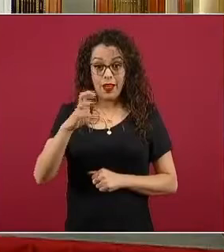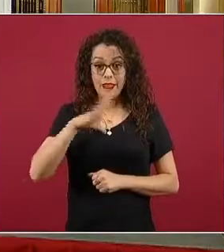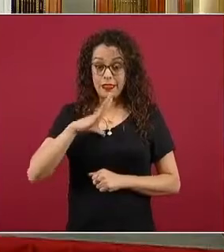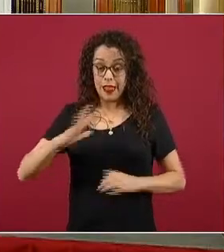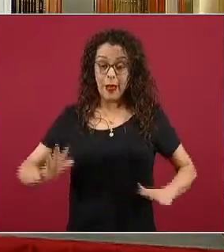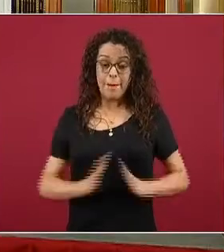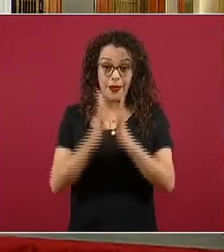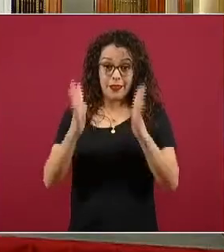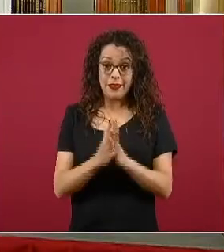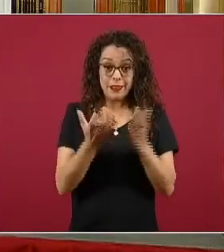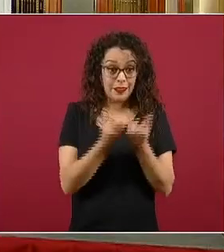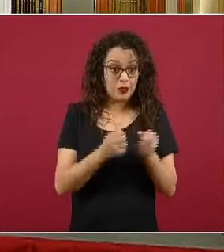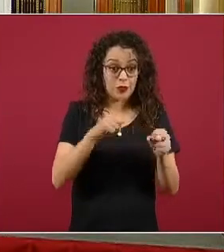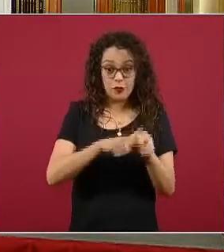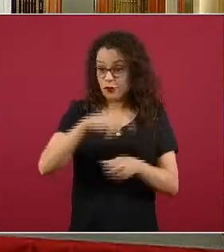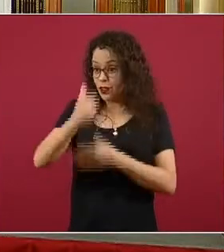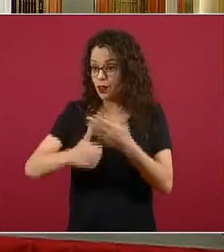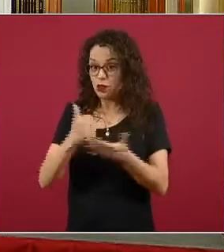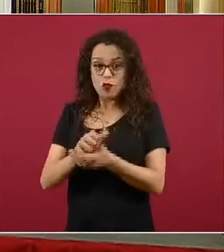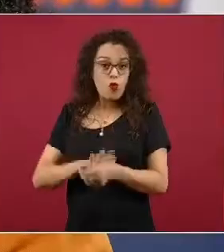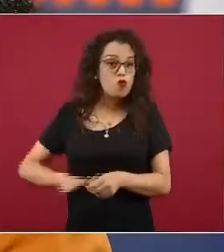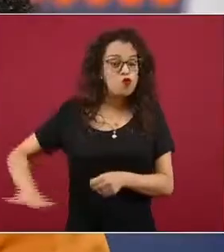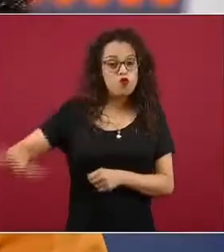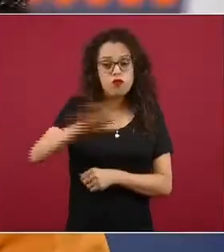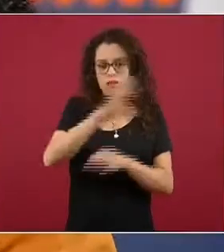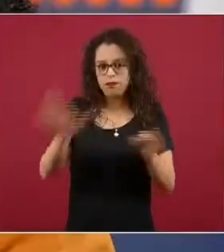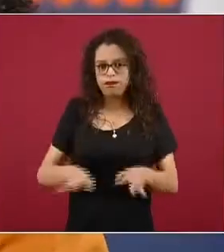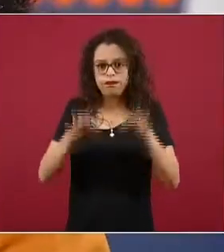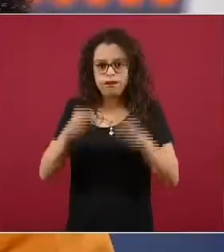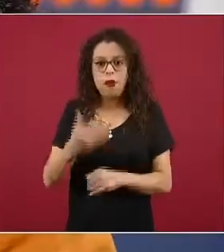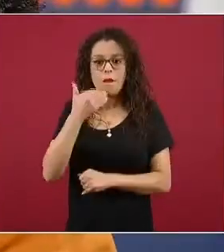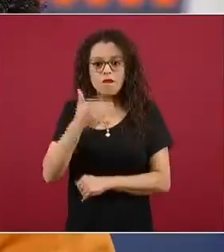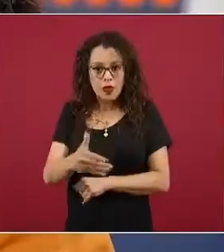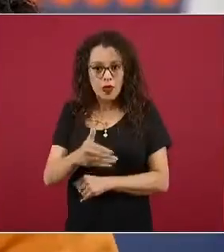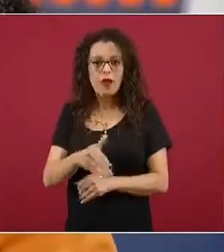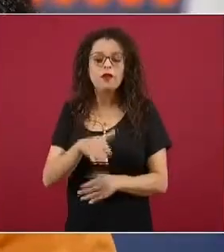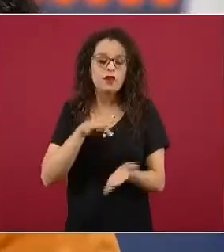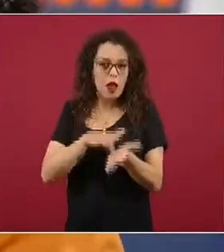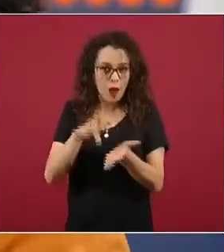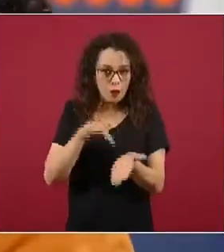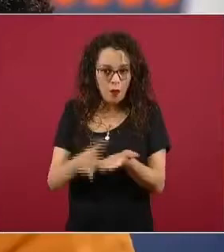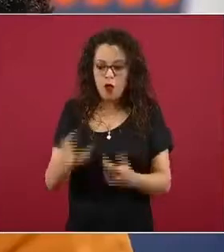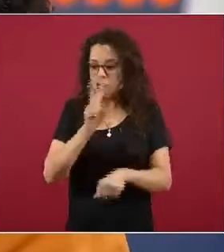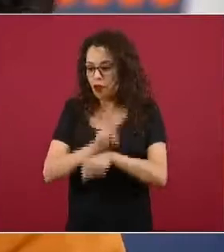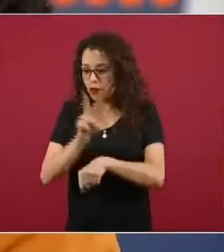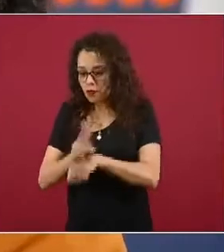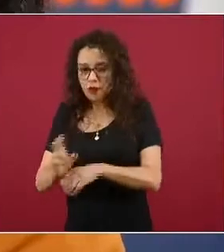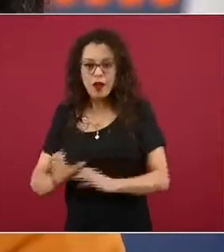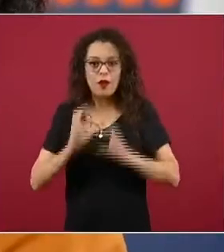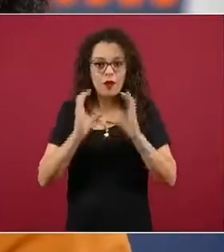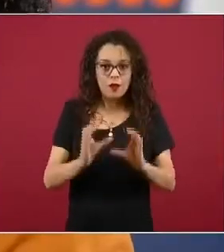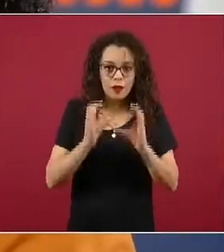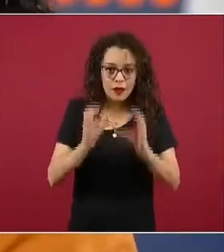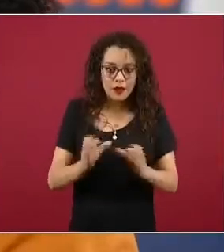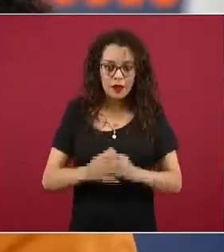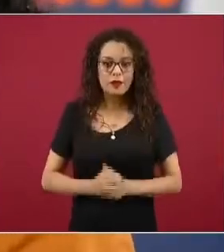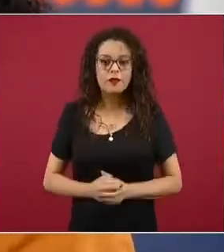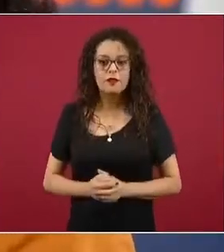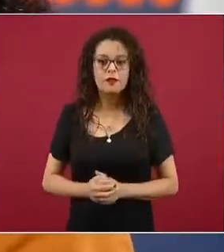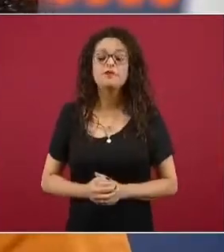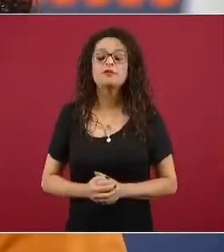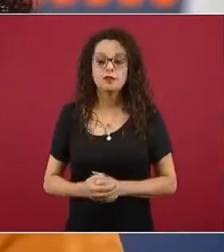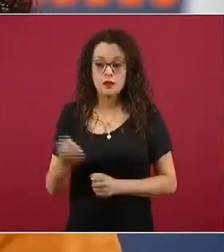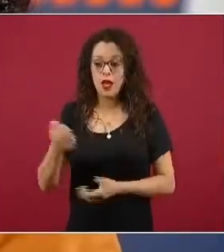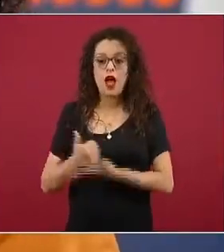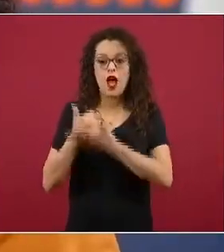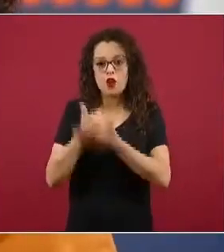participación social que hay en la ciudad, y que es la ciudadanía colaborando, vigilando, monitoreando y aportando una serie